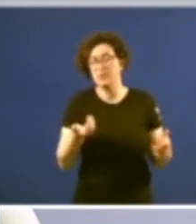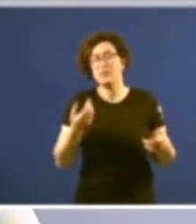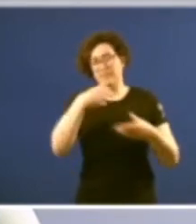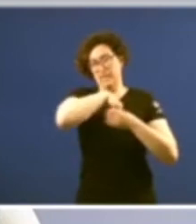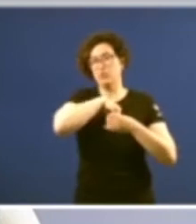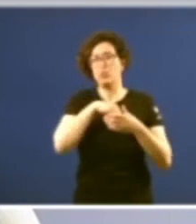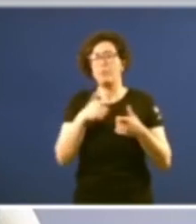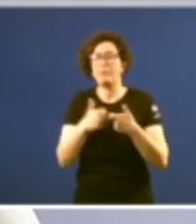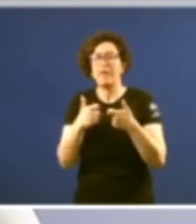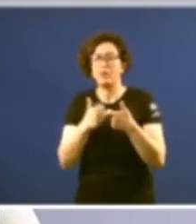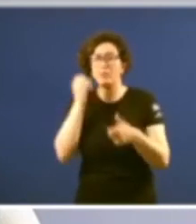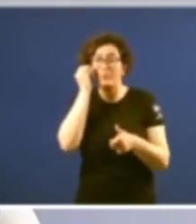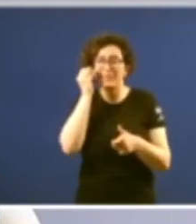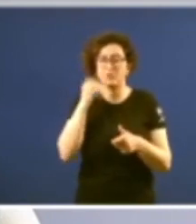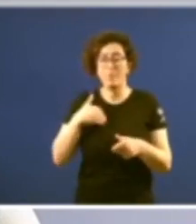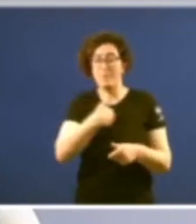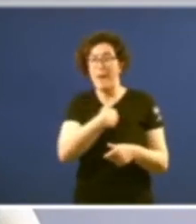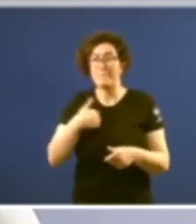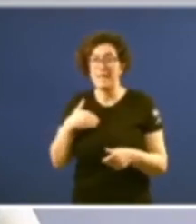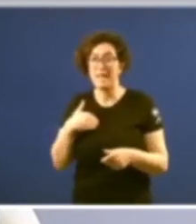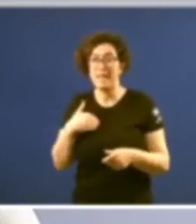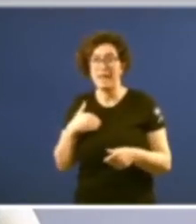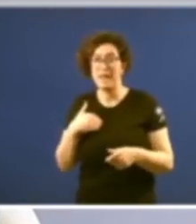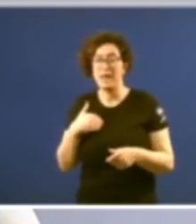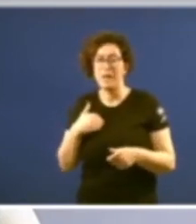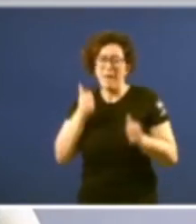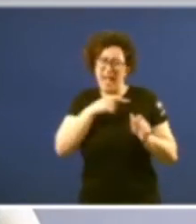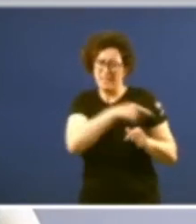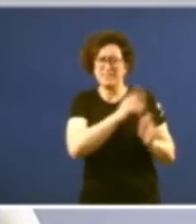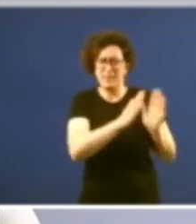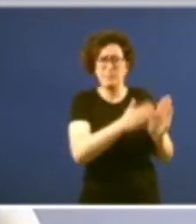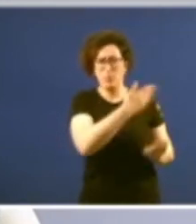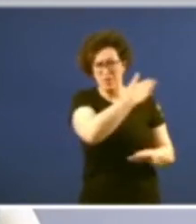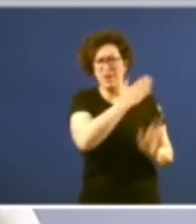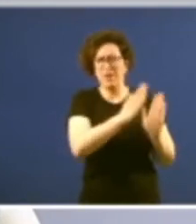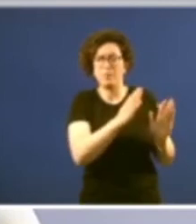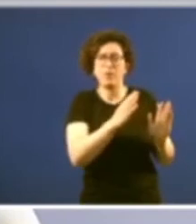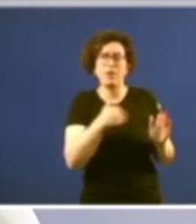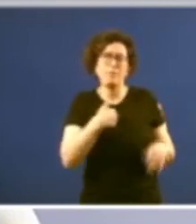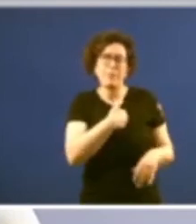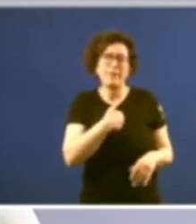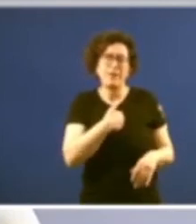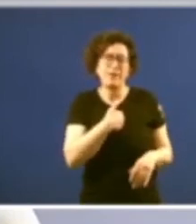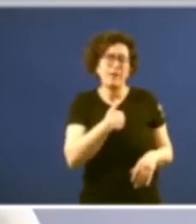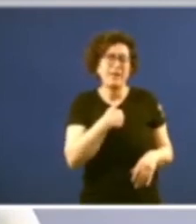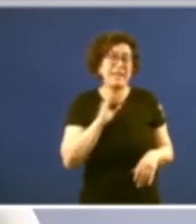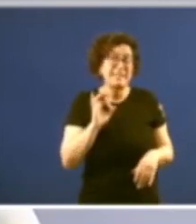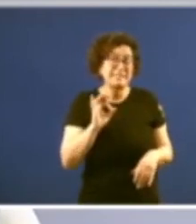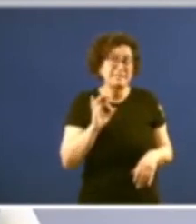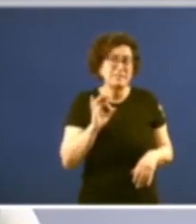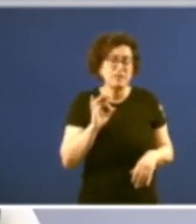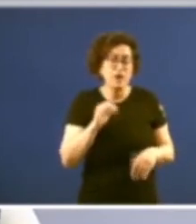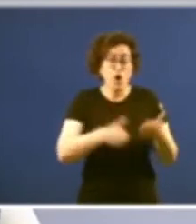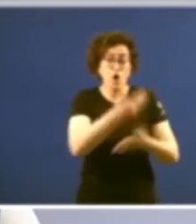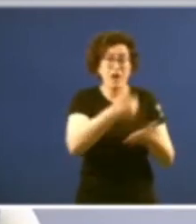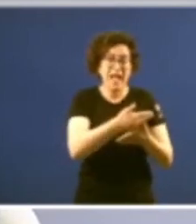pero eu creo que o papel que sobraban os ornais naquela época non é esencial o papel que sobran os ornais